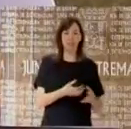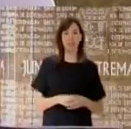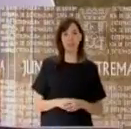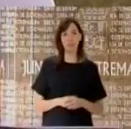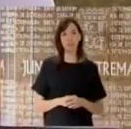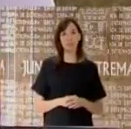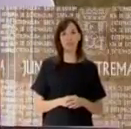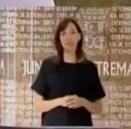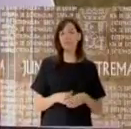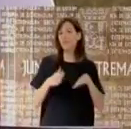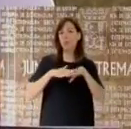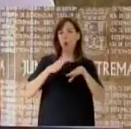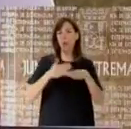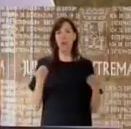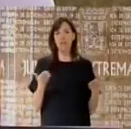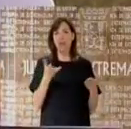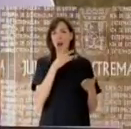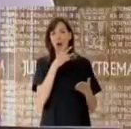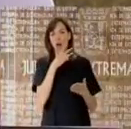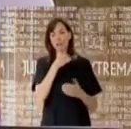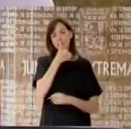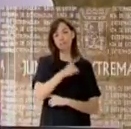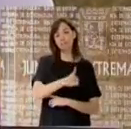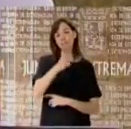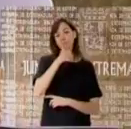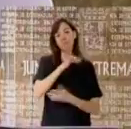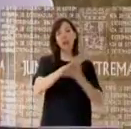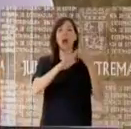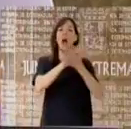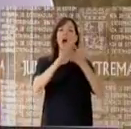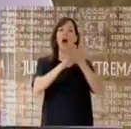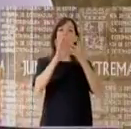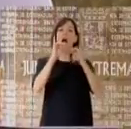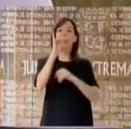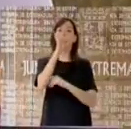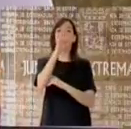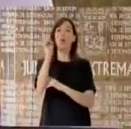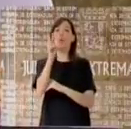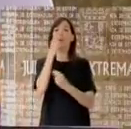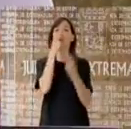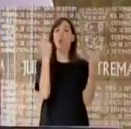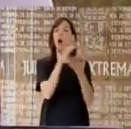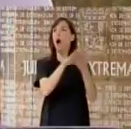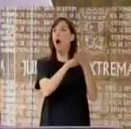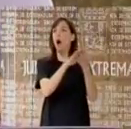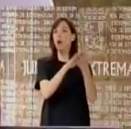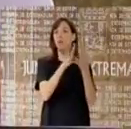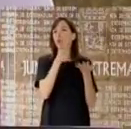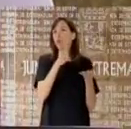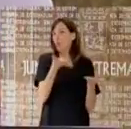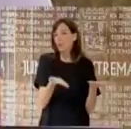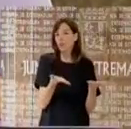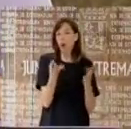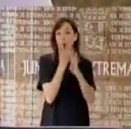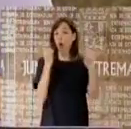¿Por qué estamos consintiendo en que se hable de las ITVs públicas, desprestigiando de esa manera? ¿Hay colas? Claro,